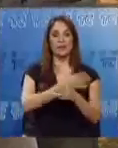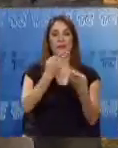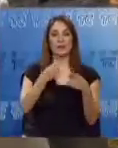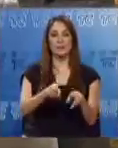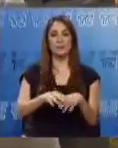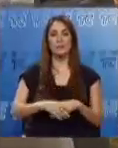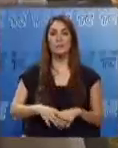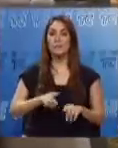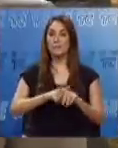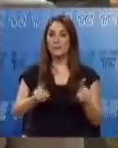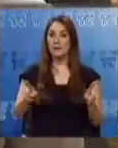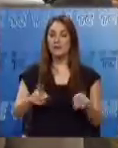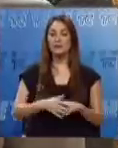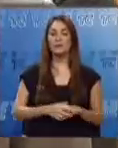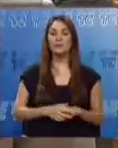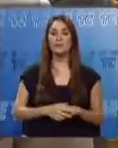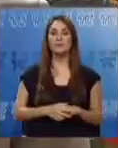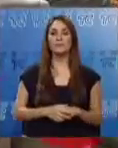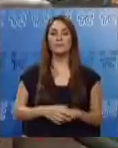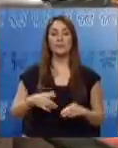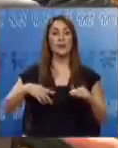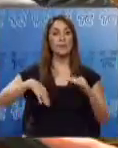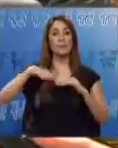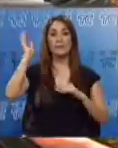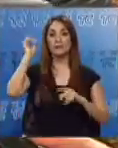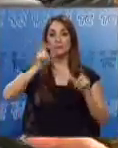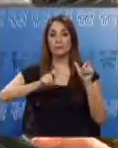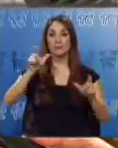Pero en términos prácticos, la mayoría de